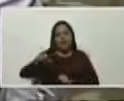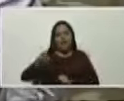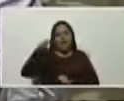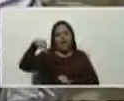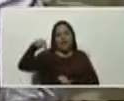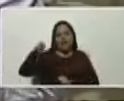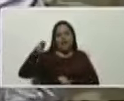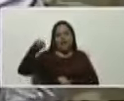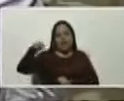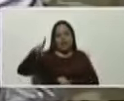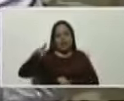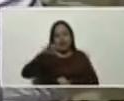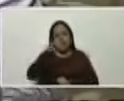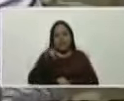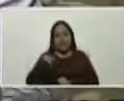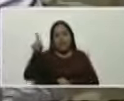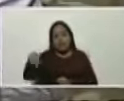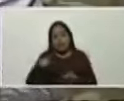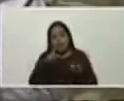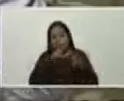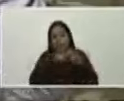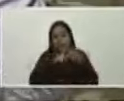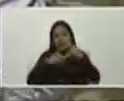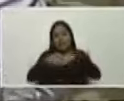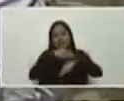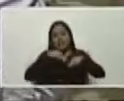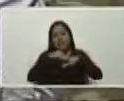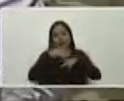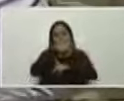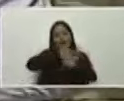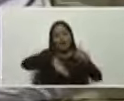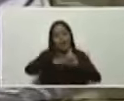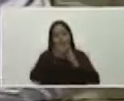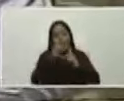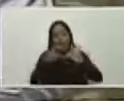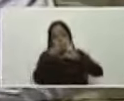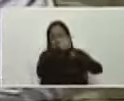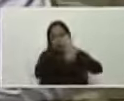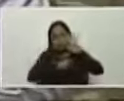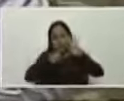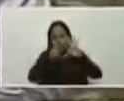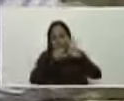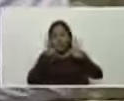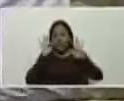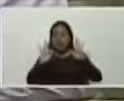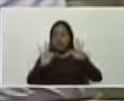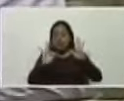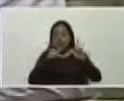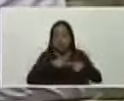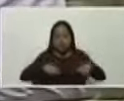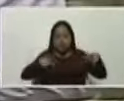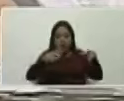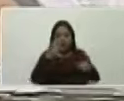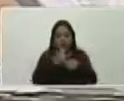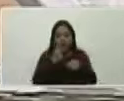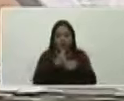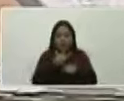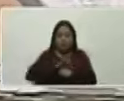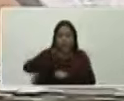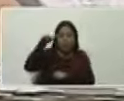de Ambiente, tienen el mapa de los tres niveles que hay que trabajar, desde la parte más